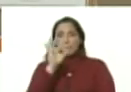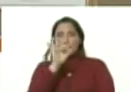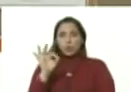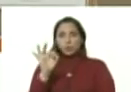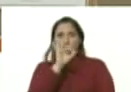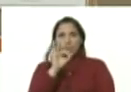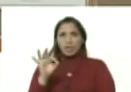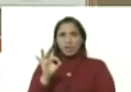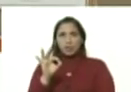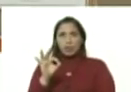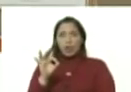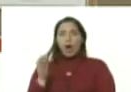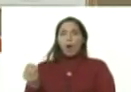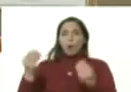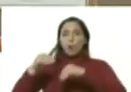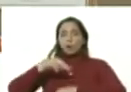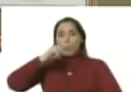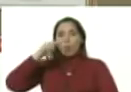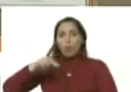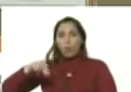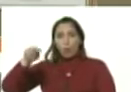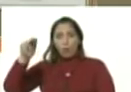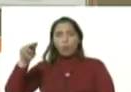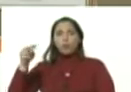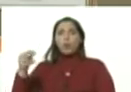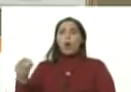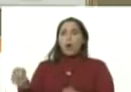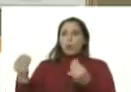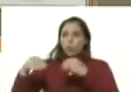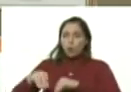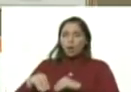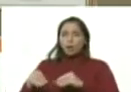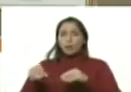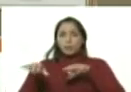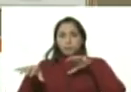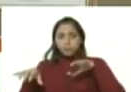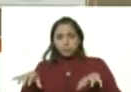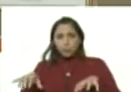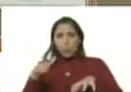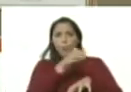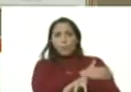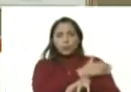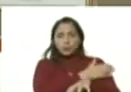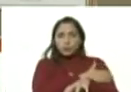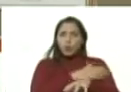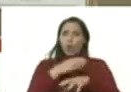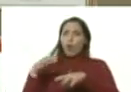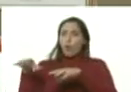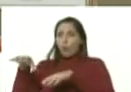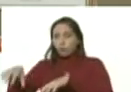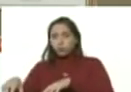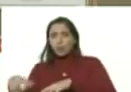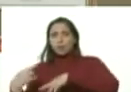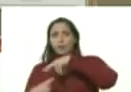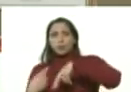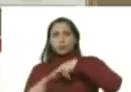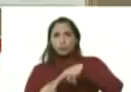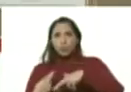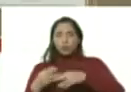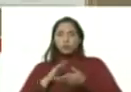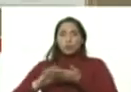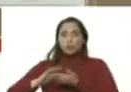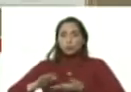de Oslo, las negociaciones entre las partes en Venezuela y una solución democrática, pacífica